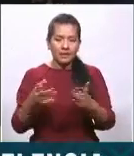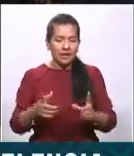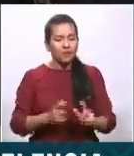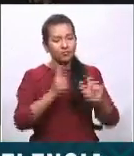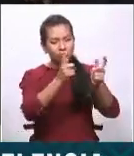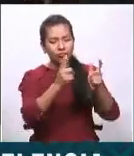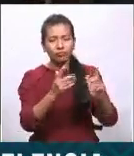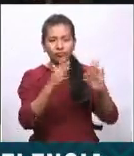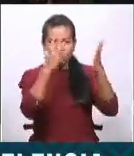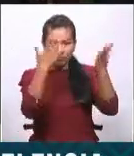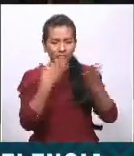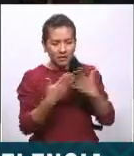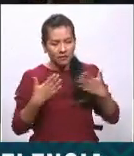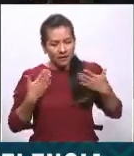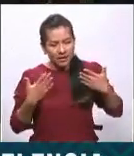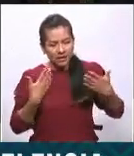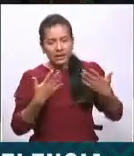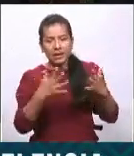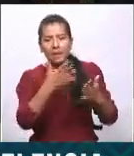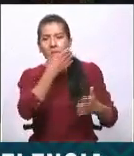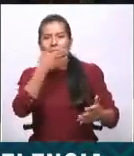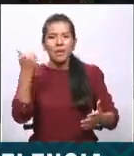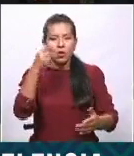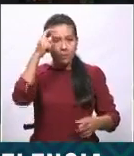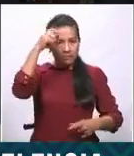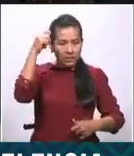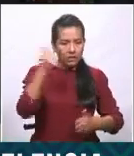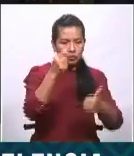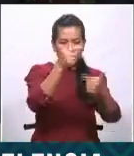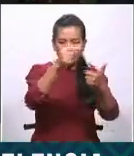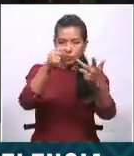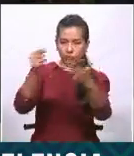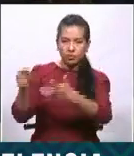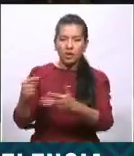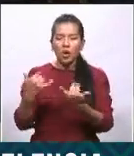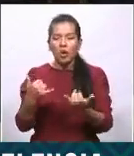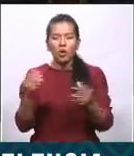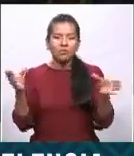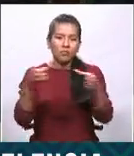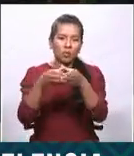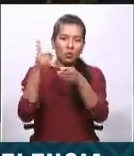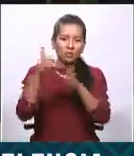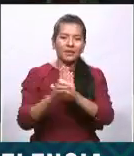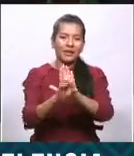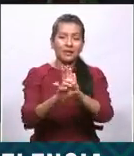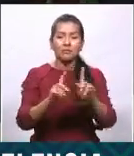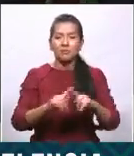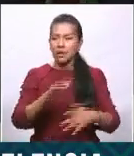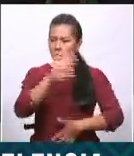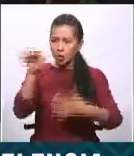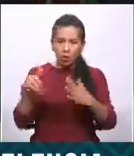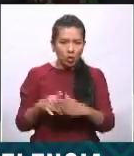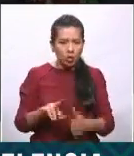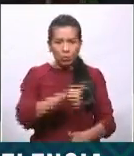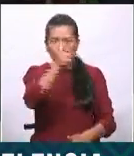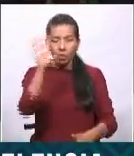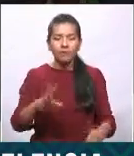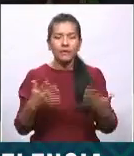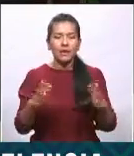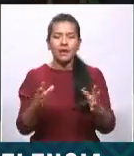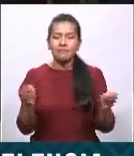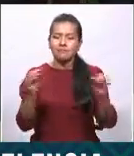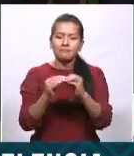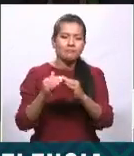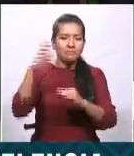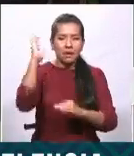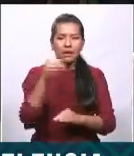los mejores bachilleres de todo el territorio boliviano. Son más de 10.000 estudiantes quienes reciben este incentivo gracias a haber